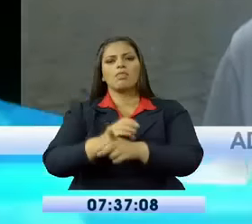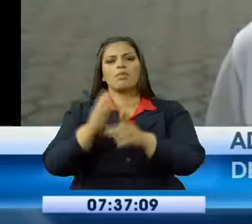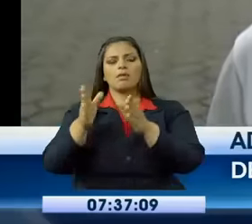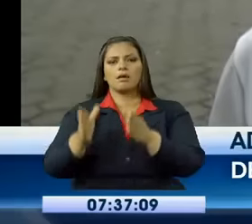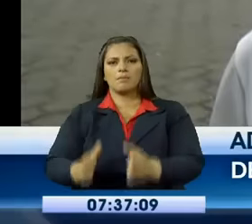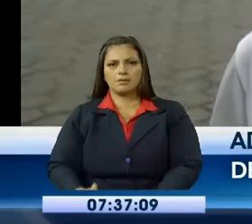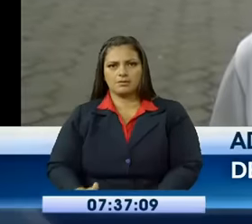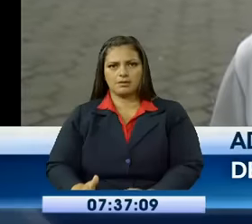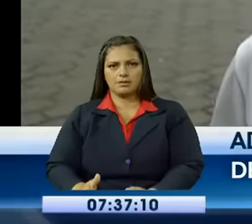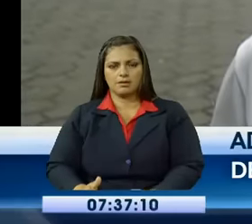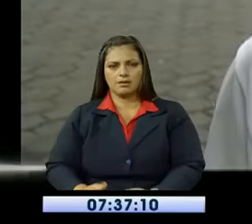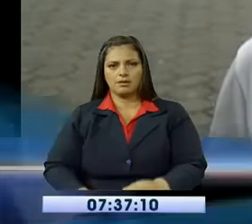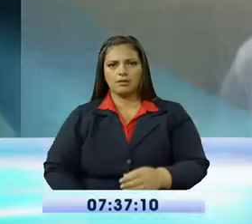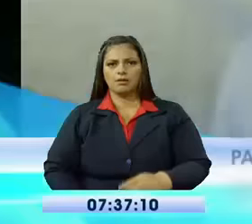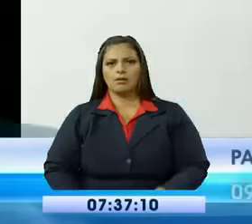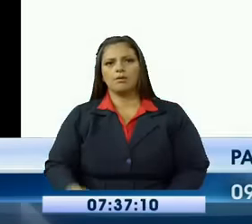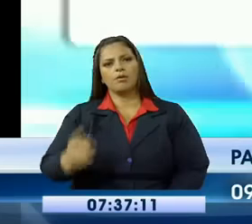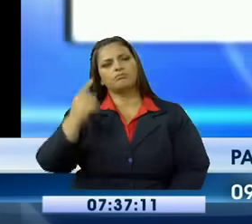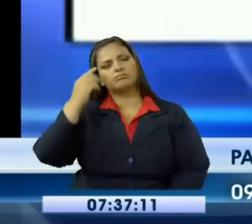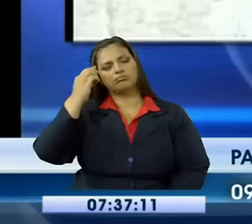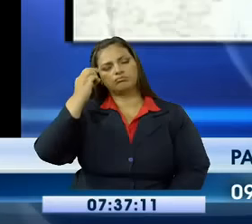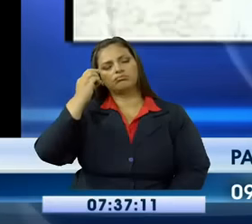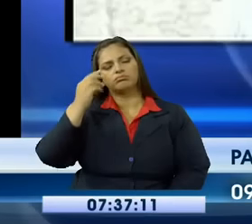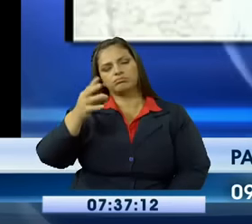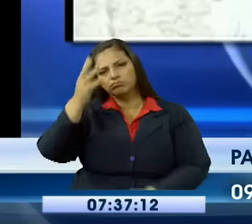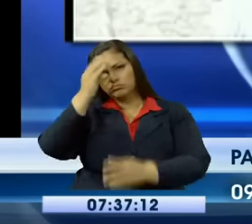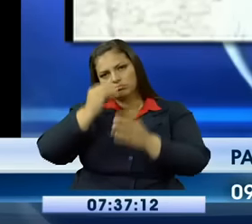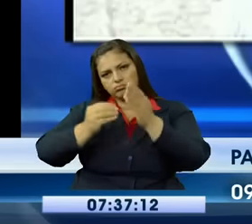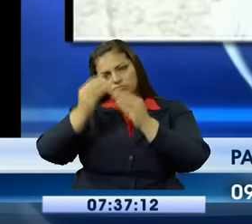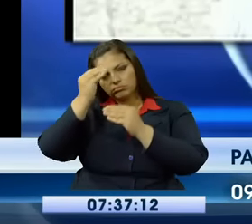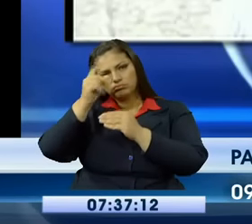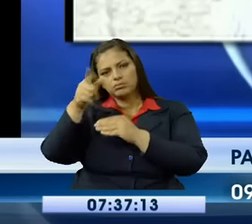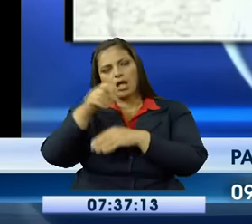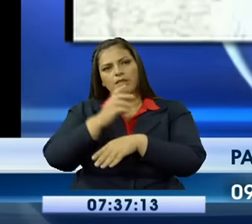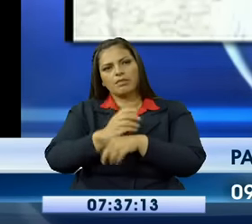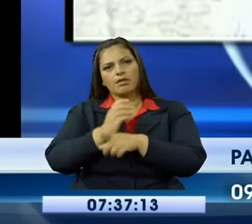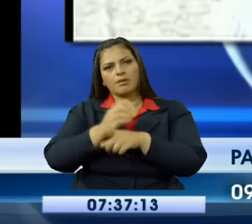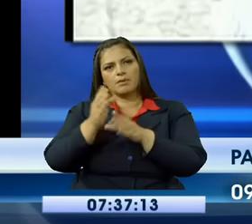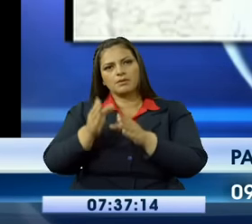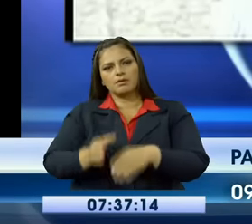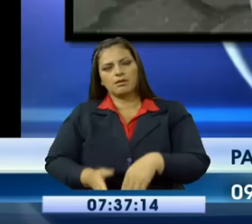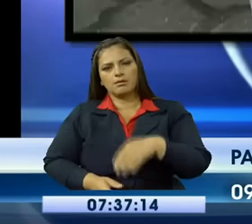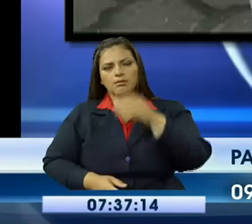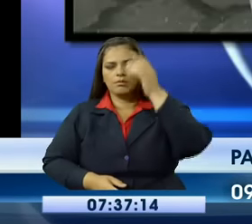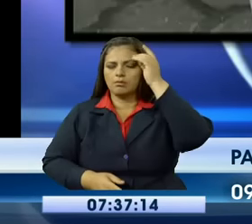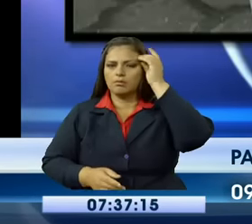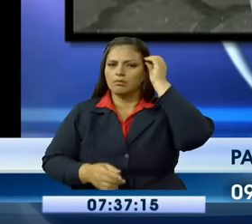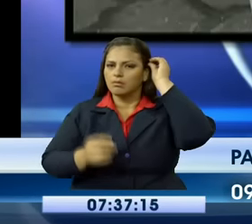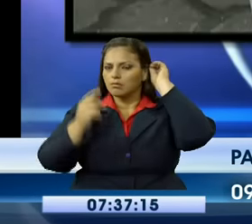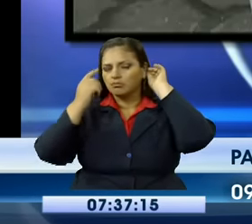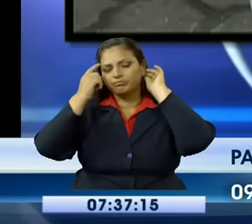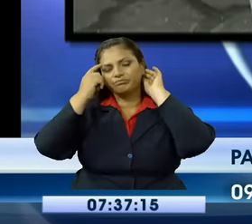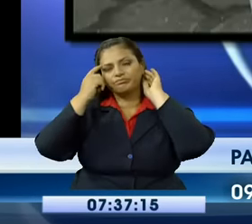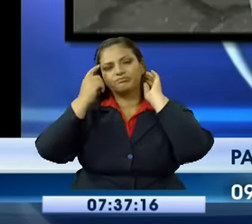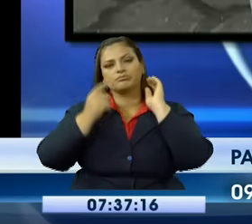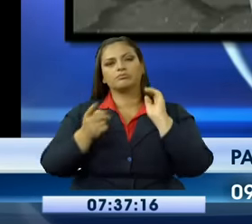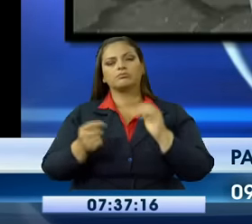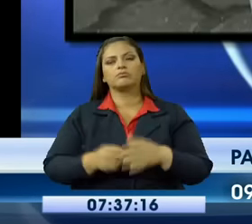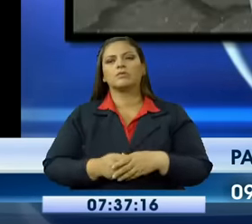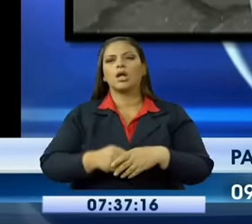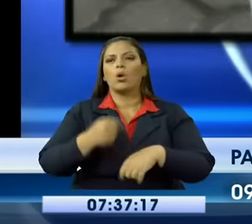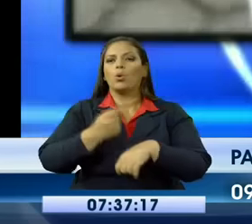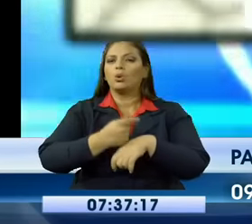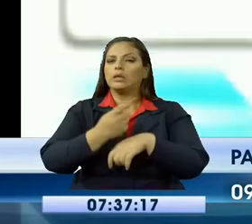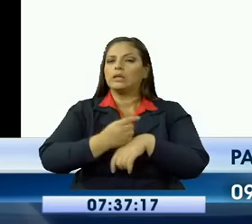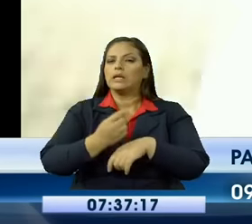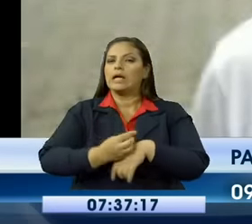trombosis y tiene discapacidad mental también. Nos preocupa, claro, nos preocupa todo. Porque imagínense, ya son 6 días que no aparece, entonces eso nos